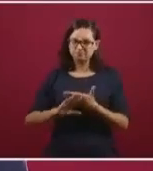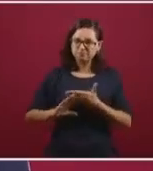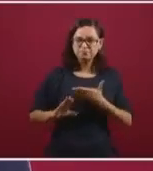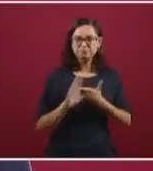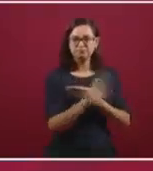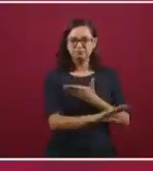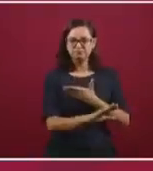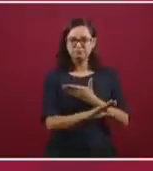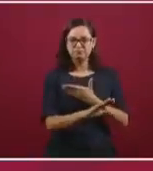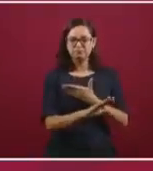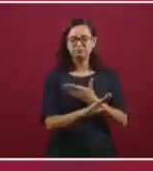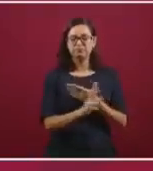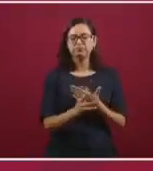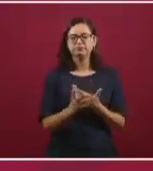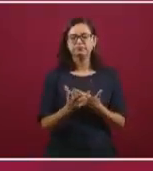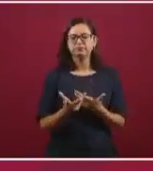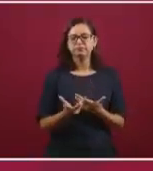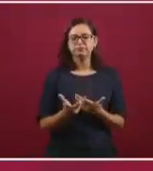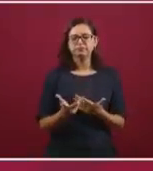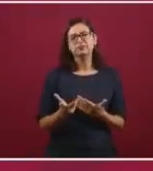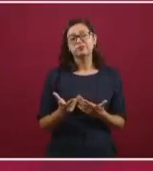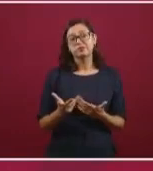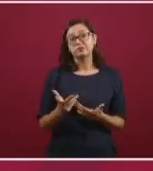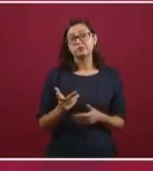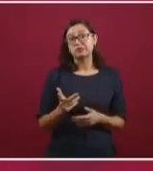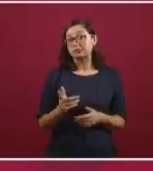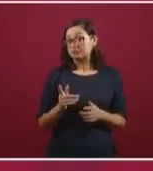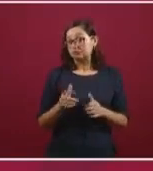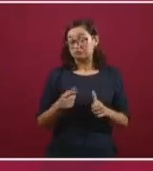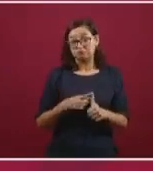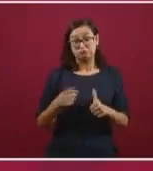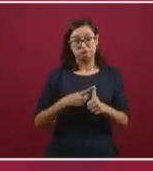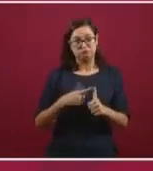y depende mucho del presidente,